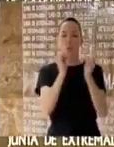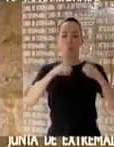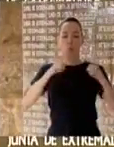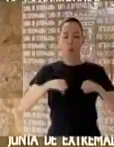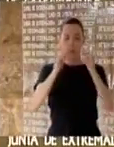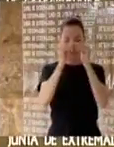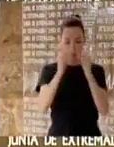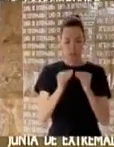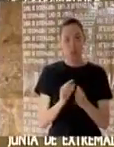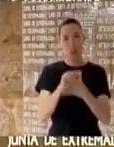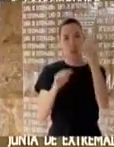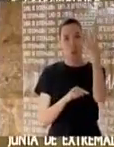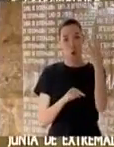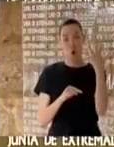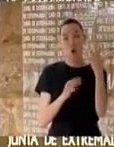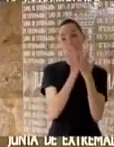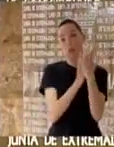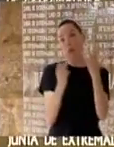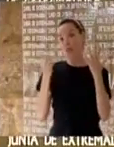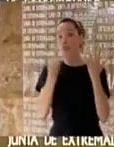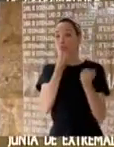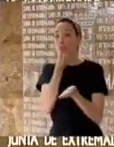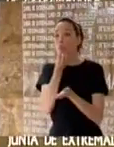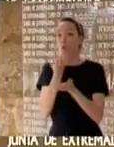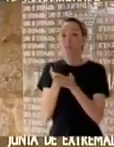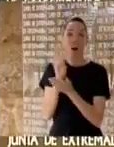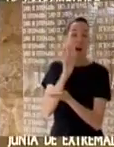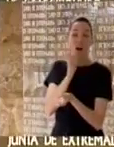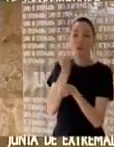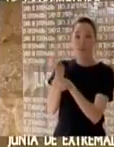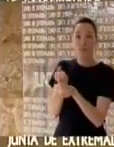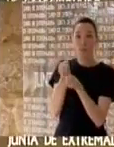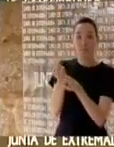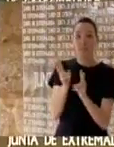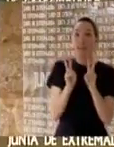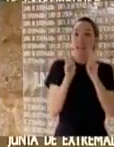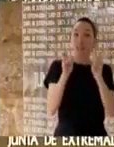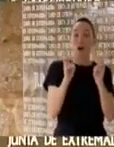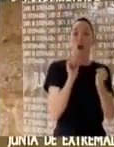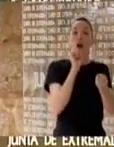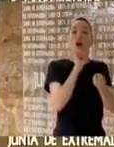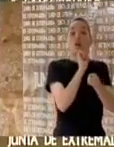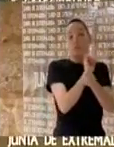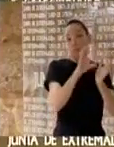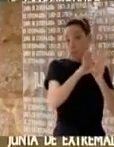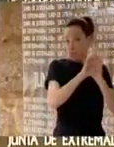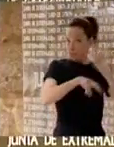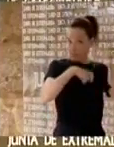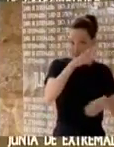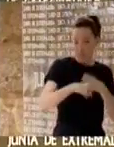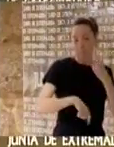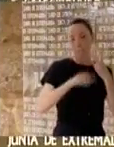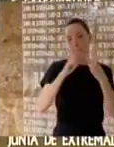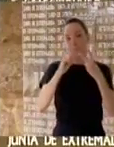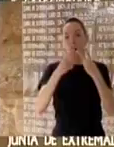Y básicamente estas dos propuestas que les he dicho antes, la de la modificación del Código Penal y, lógicamente, también